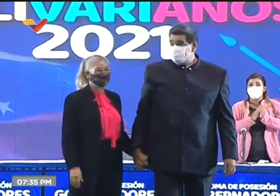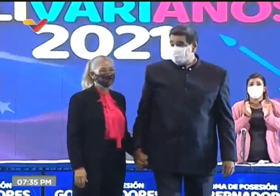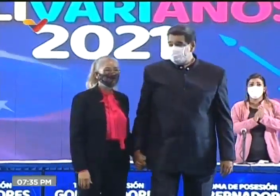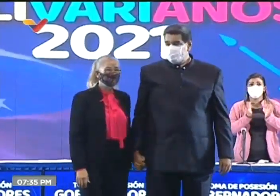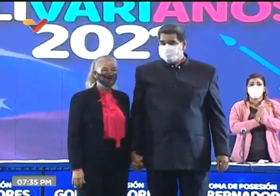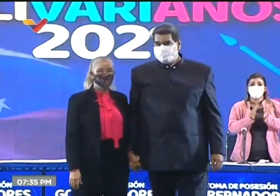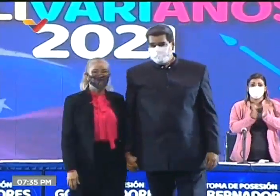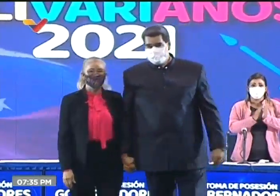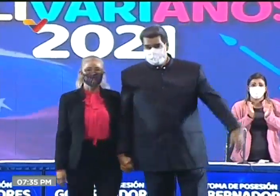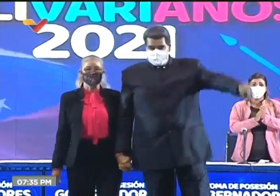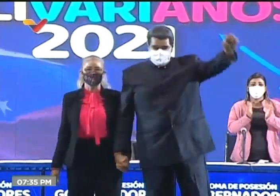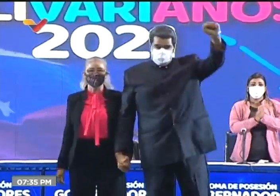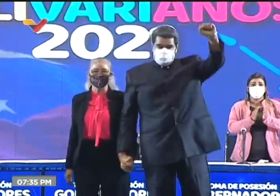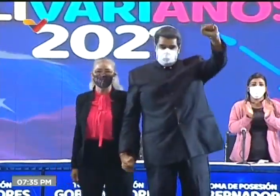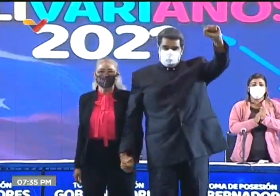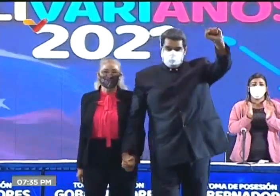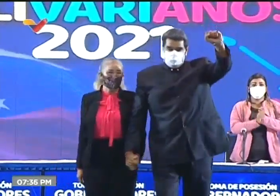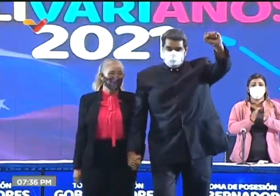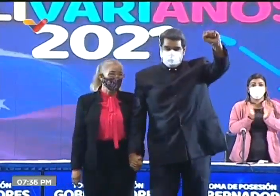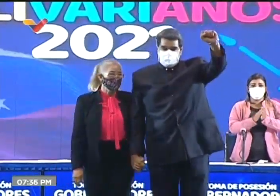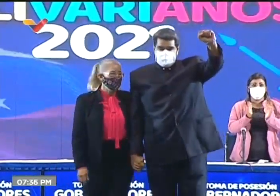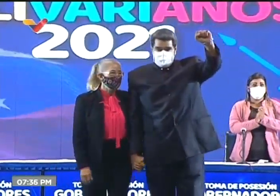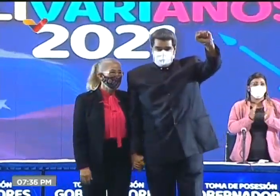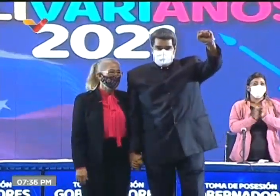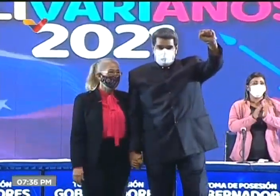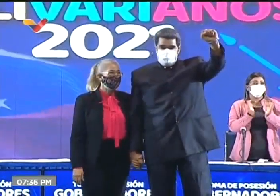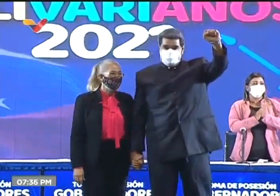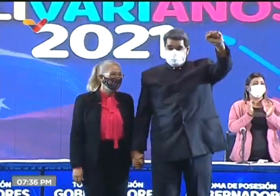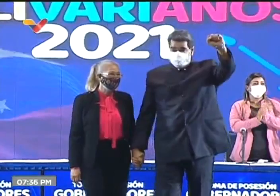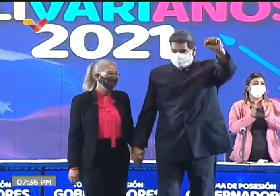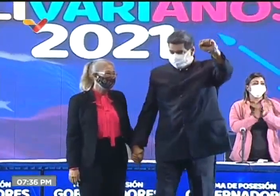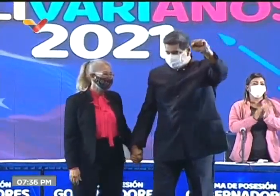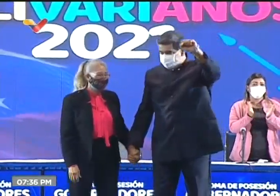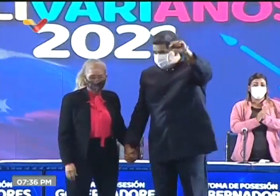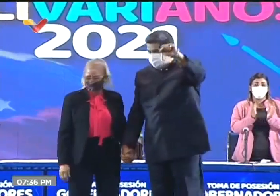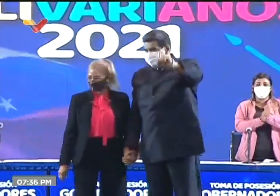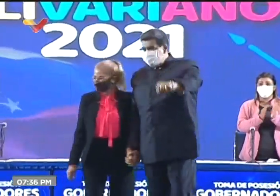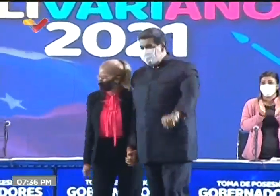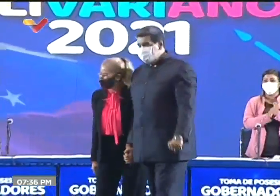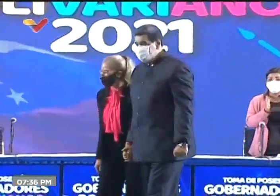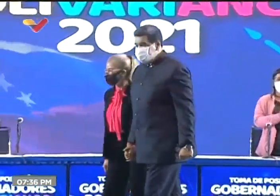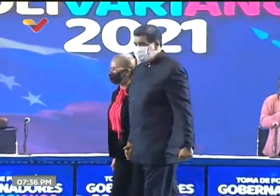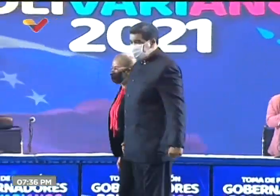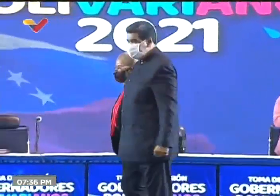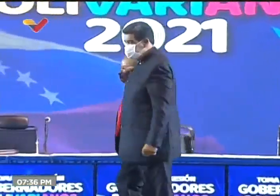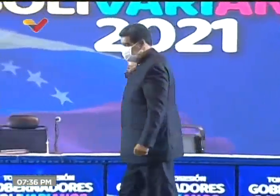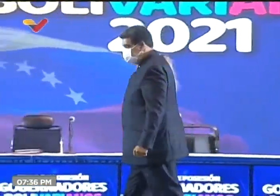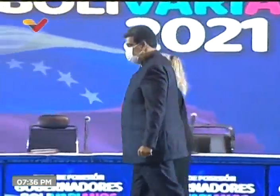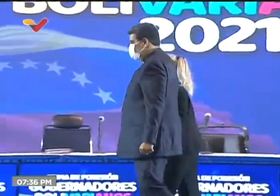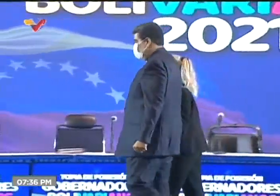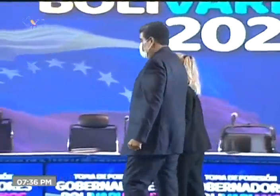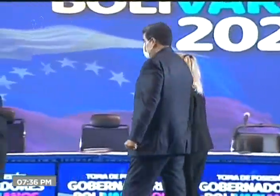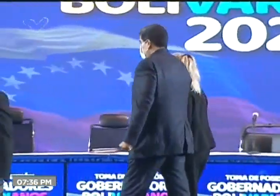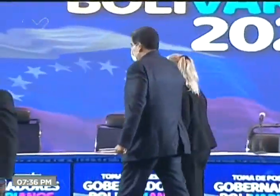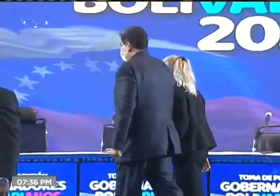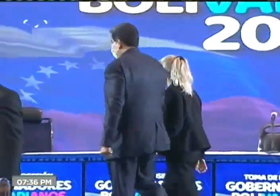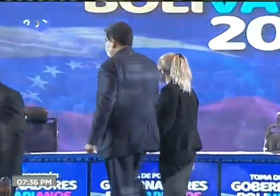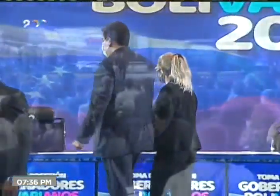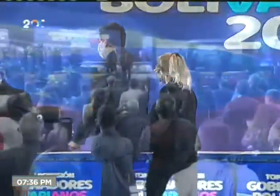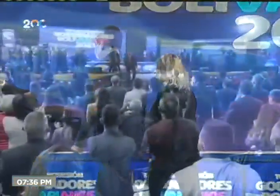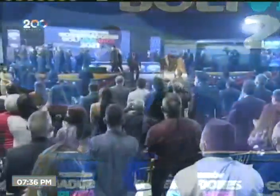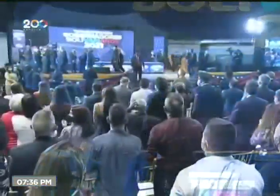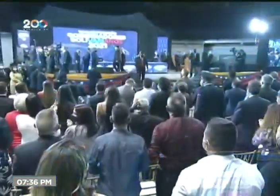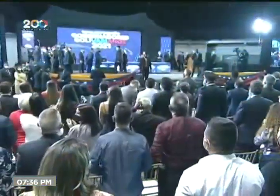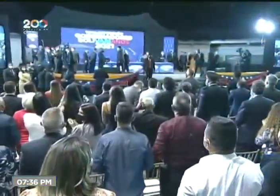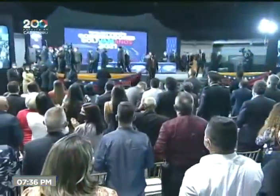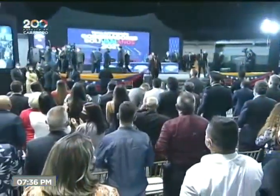Les da la bienvenida a nuestro presidente Nicolás Maduro Moro y a la primera combatiente Cilia Flores de